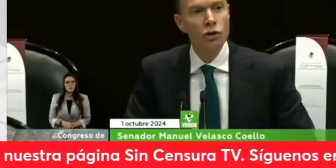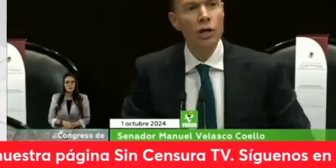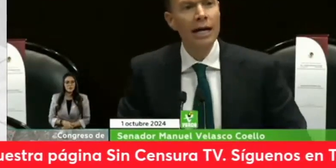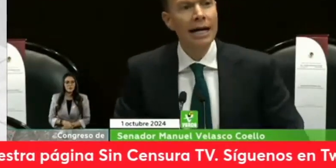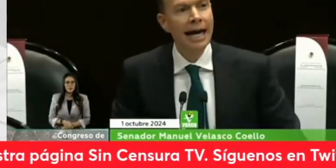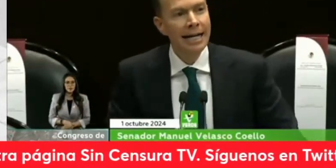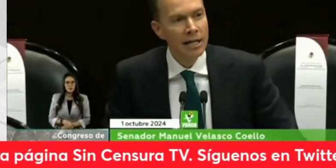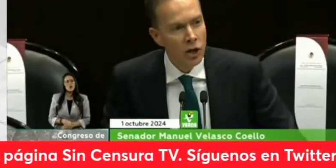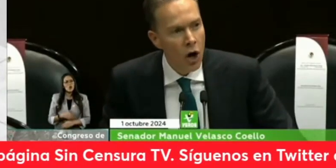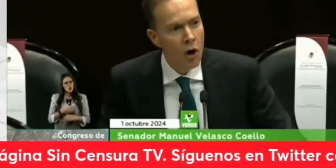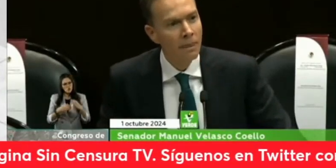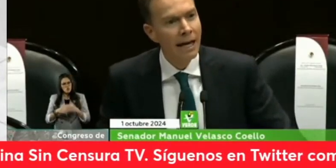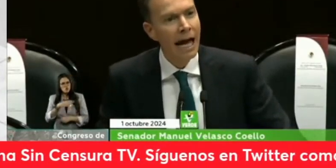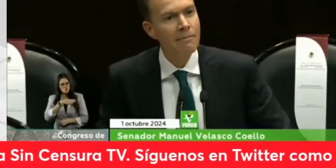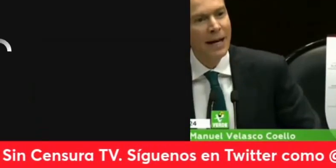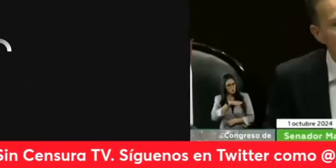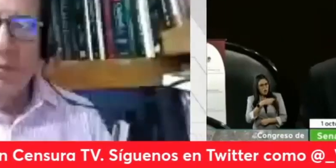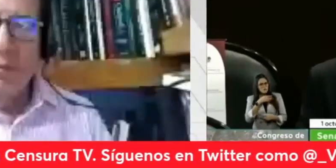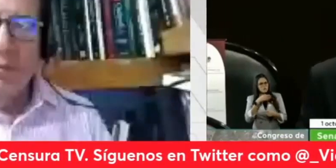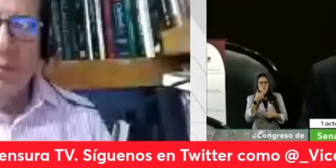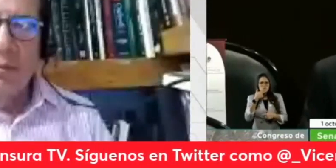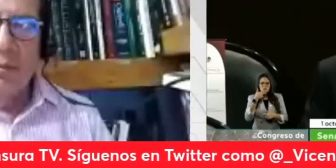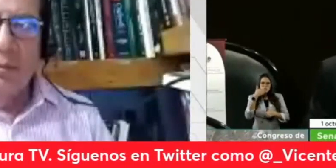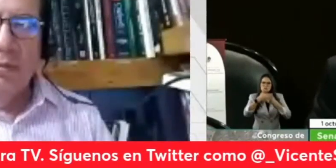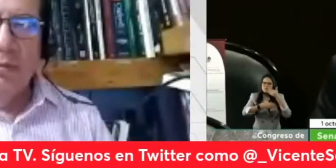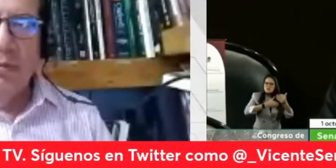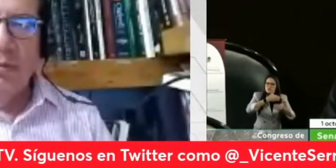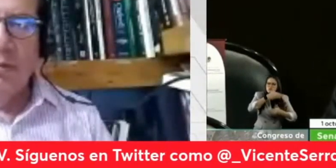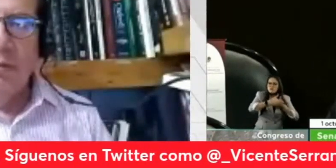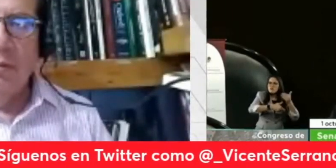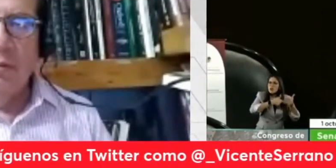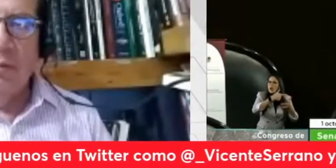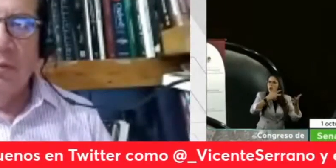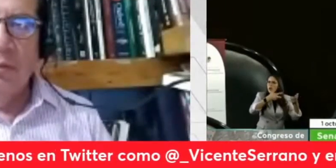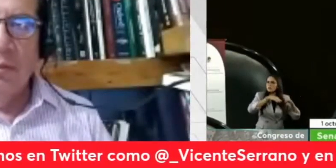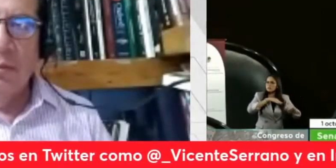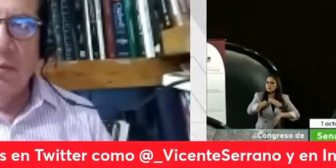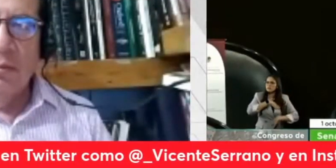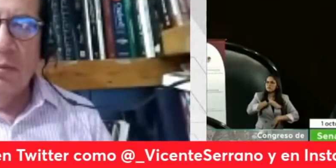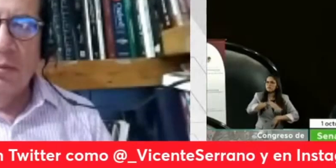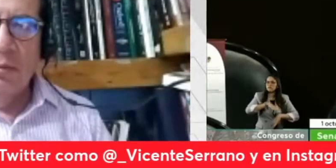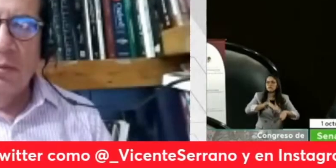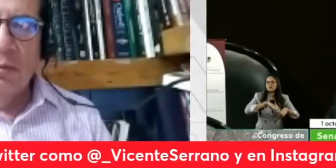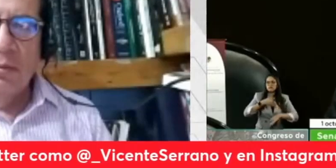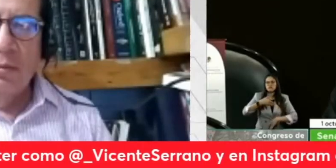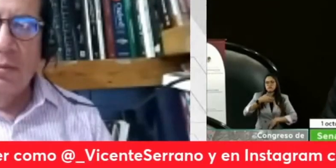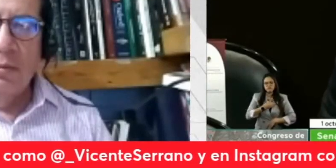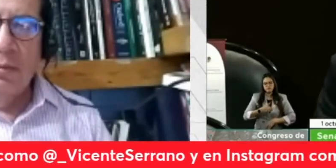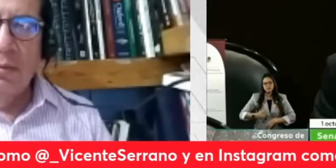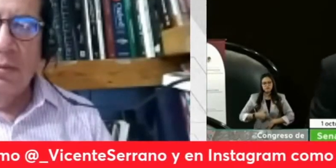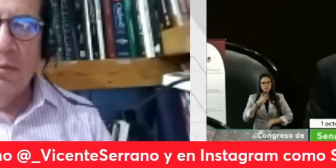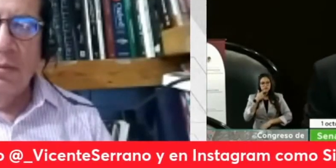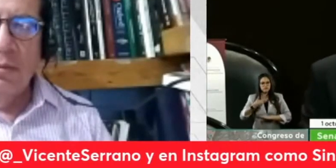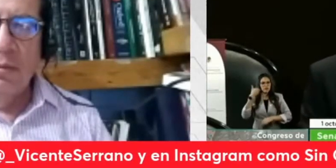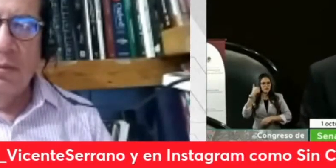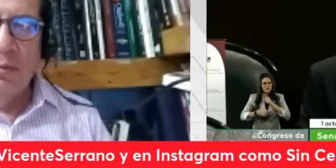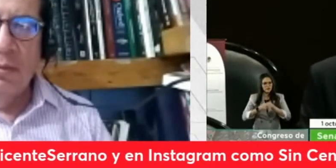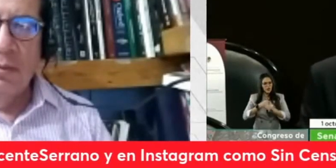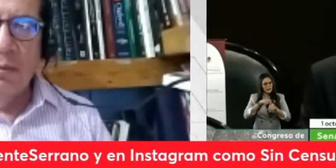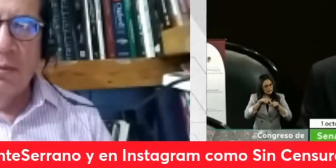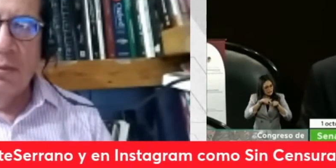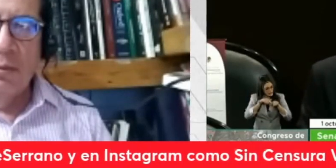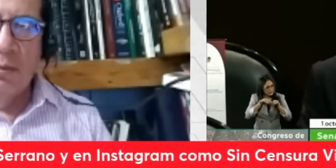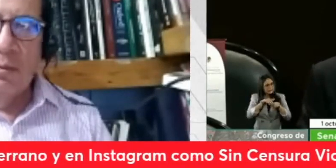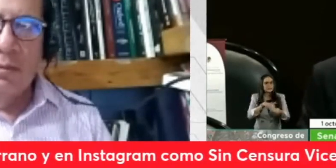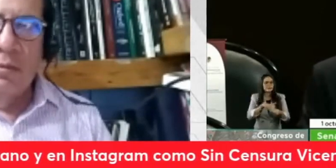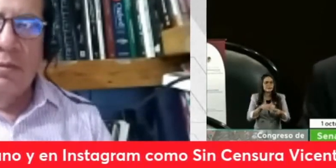a defender desde el Partido Verde sin titubeos ni regateos todo el proyecto de la doctora Claudia Sheinbaum, lo que habla, bueno, pues otra vez de esta